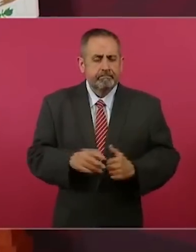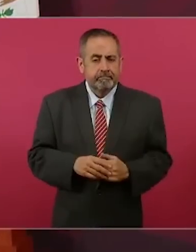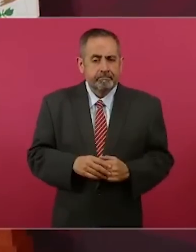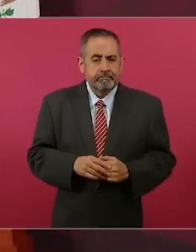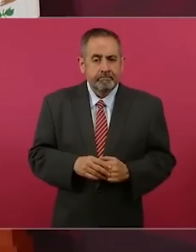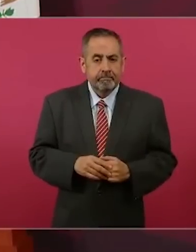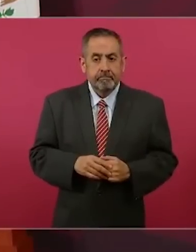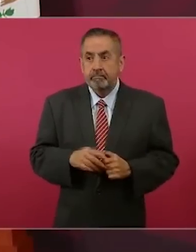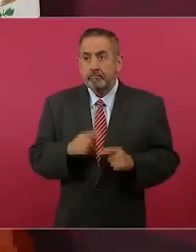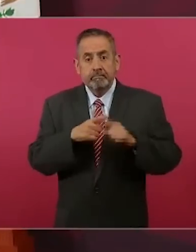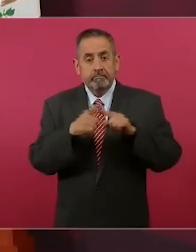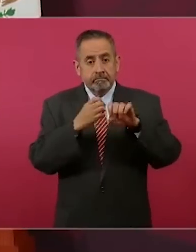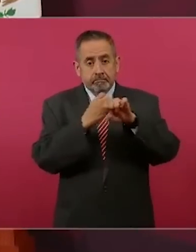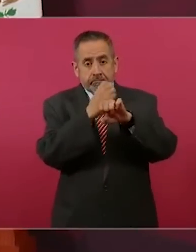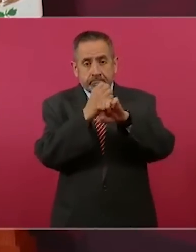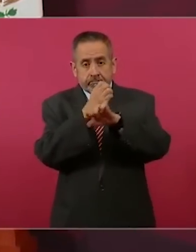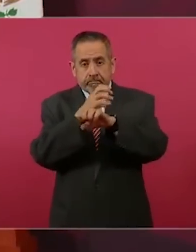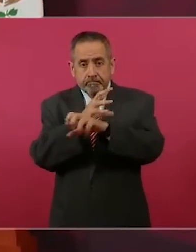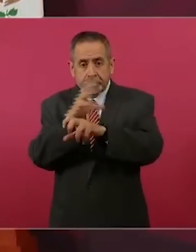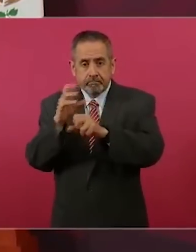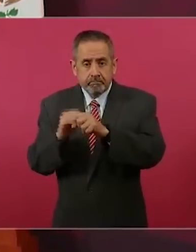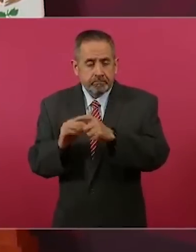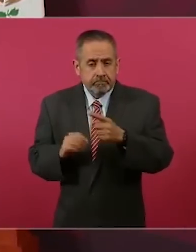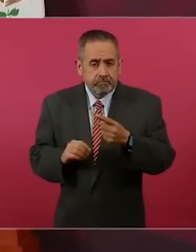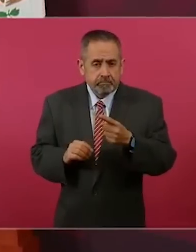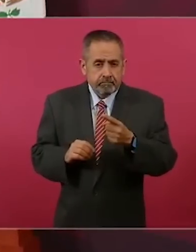en sus entidades